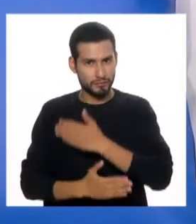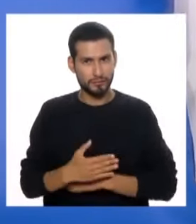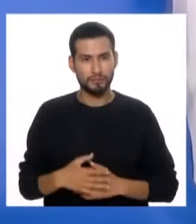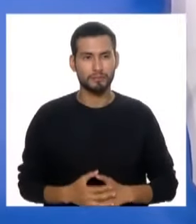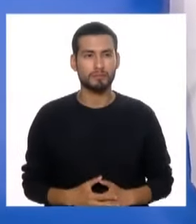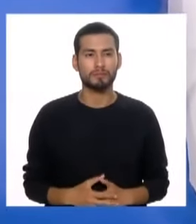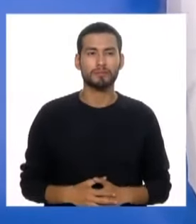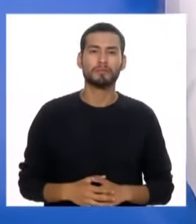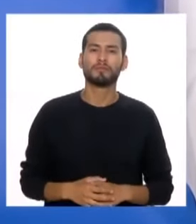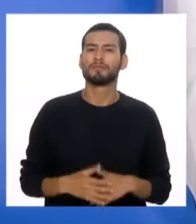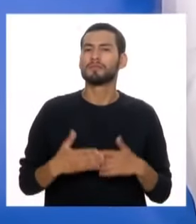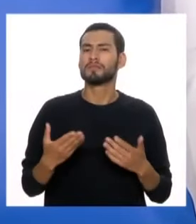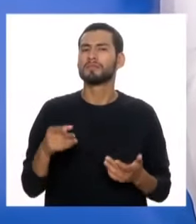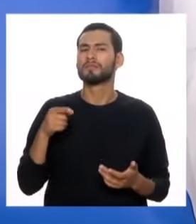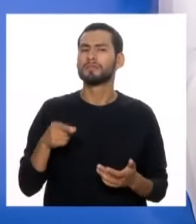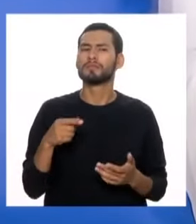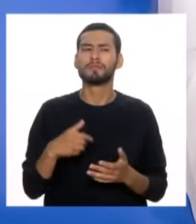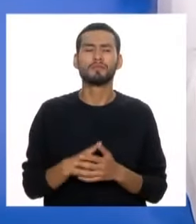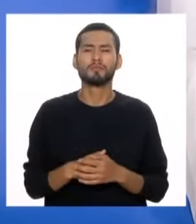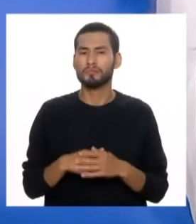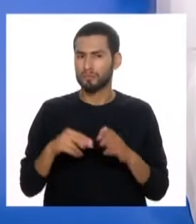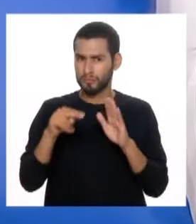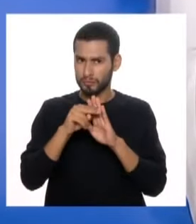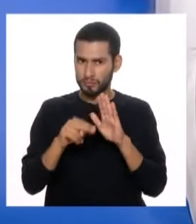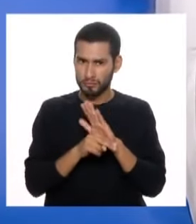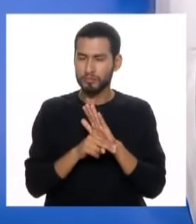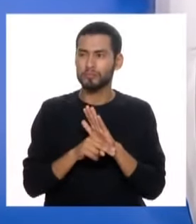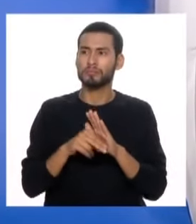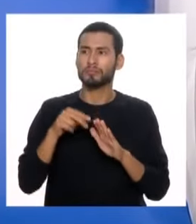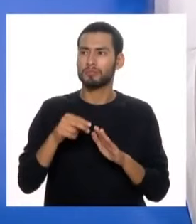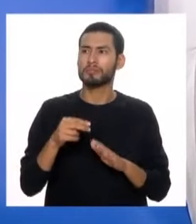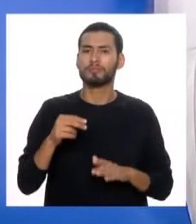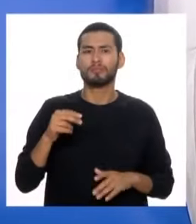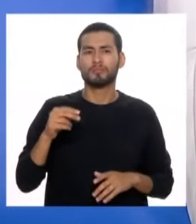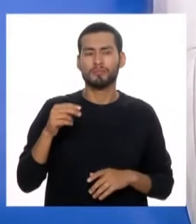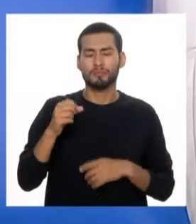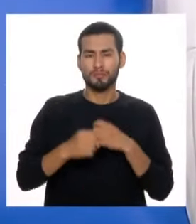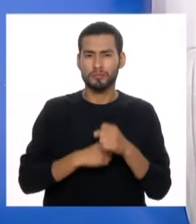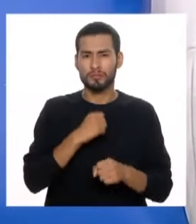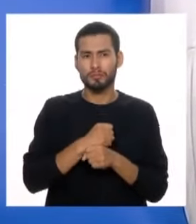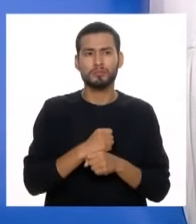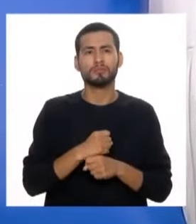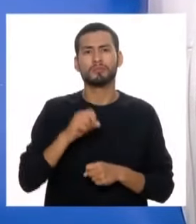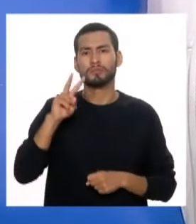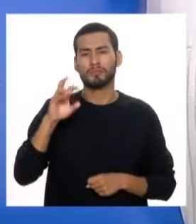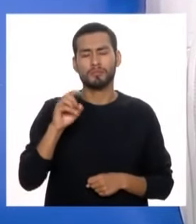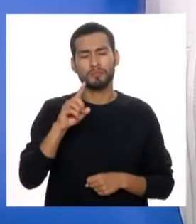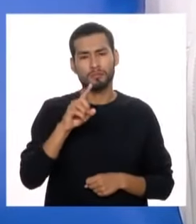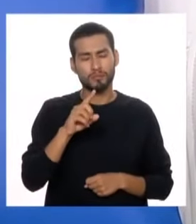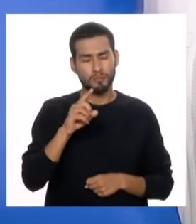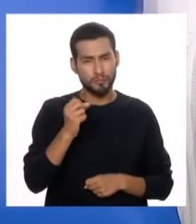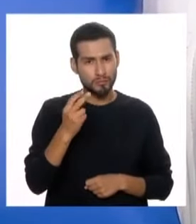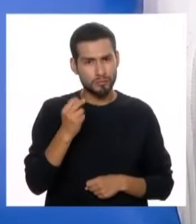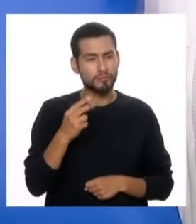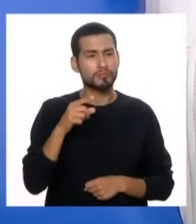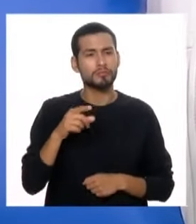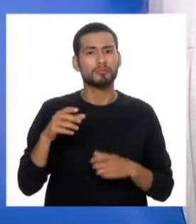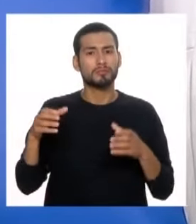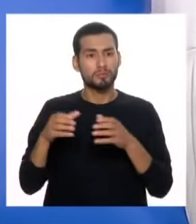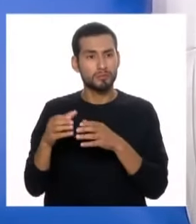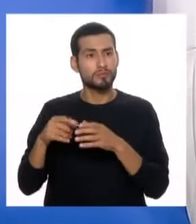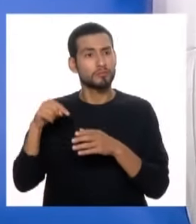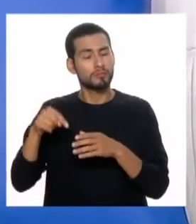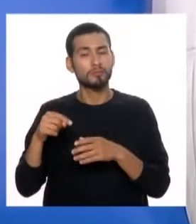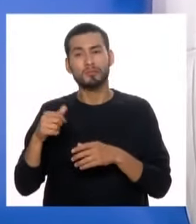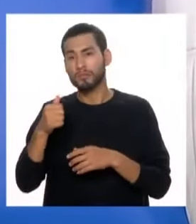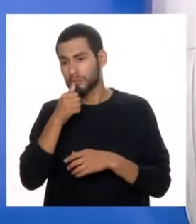discapacidad. Eso es una norma que está desde el año 2012 y que estamos tratando tanto el sector público como el